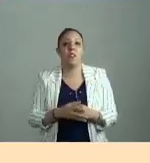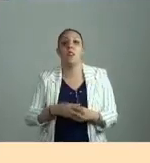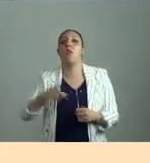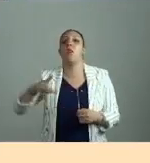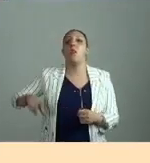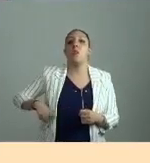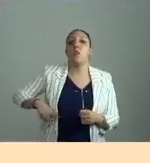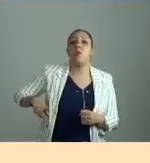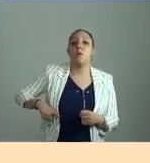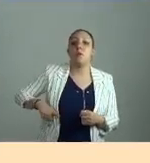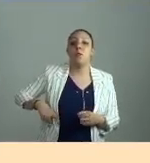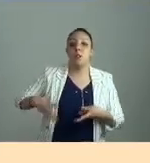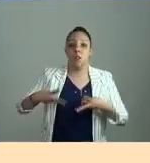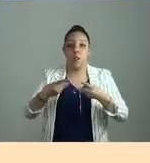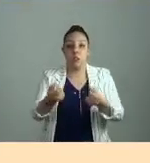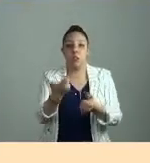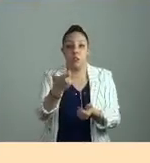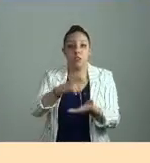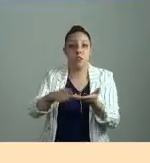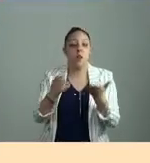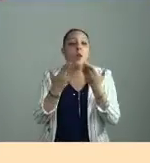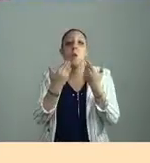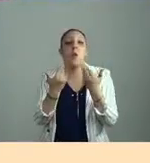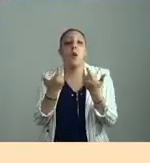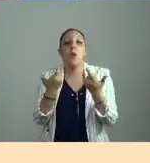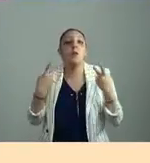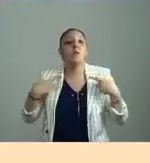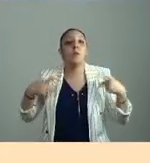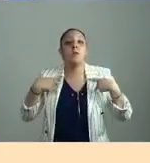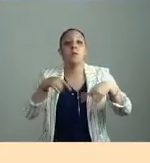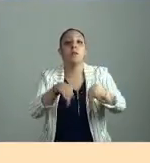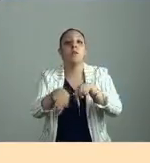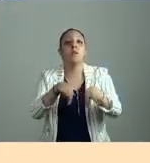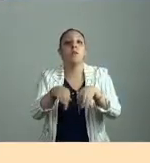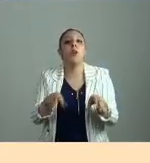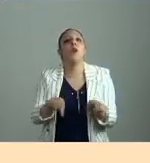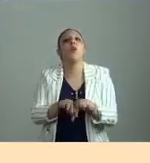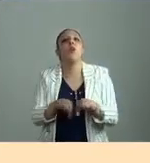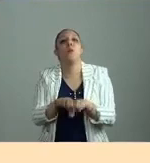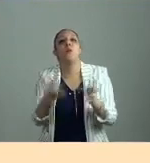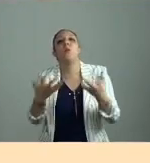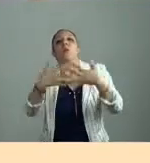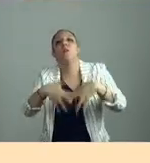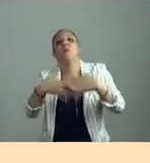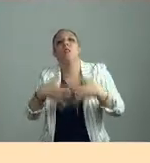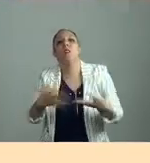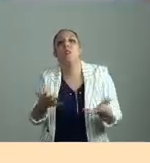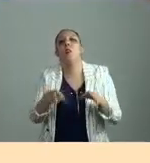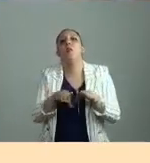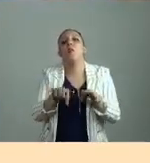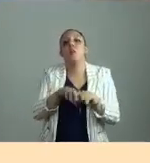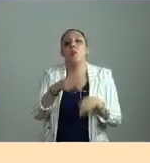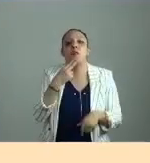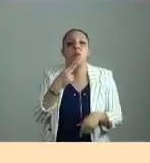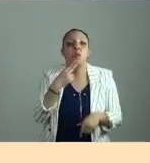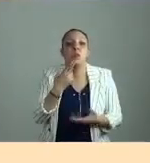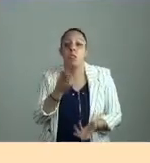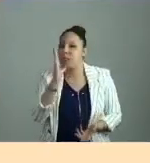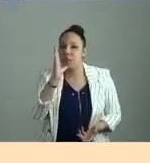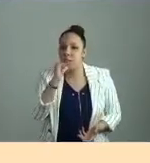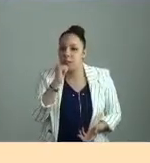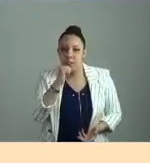actividad no hay explotación no hay acumulación capitalista no yo creo que marc se ha olvidado